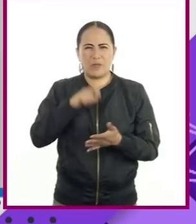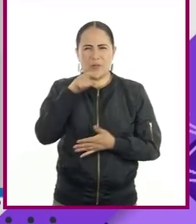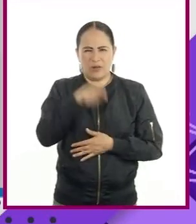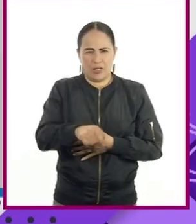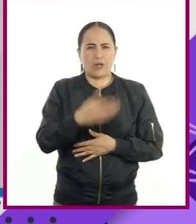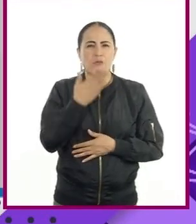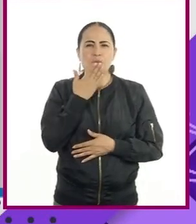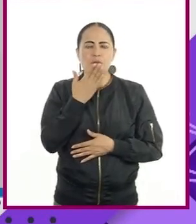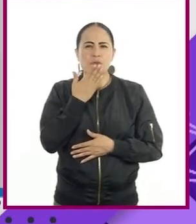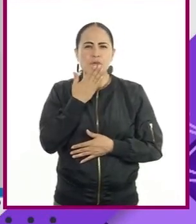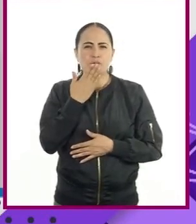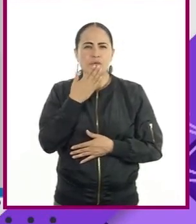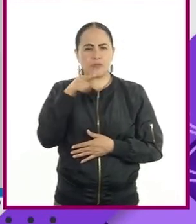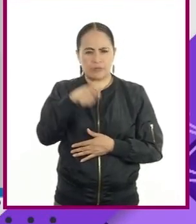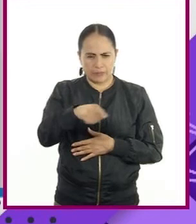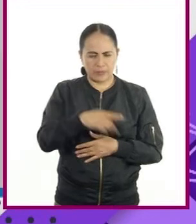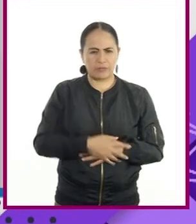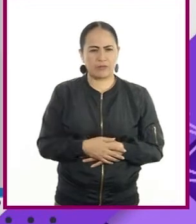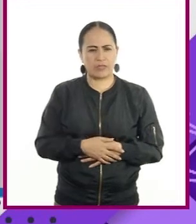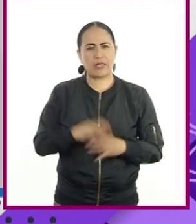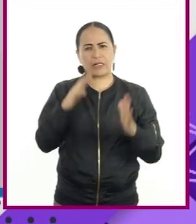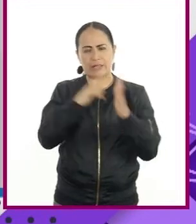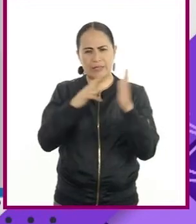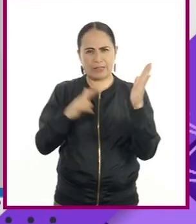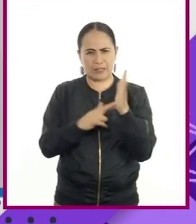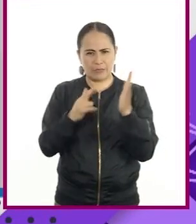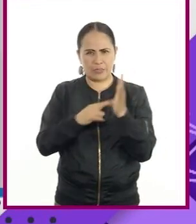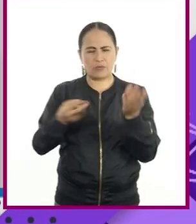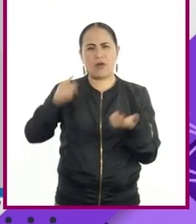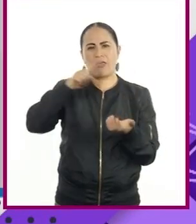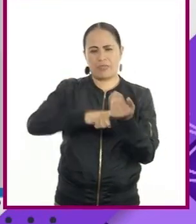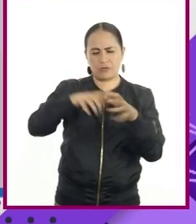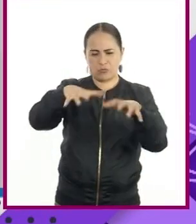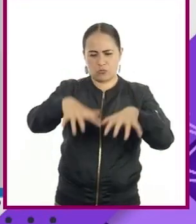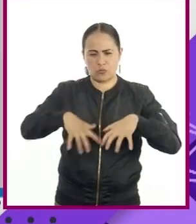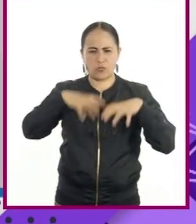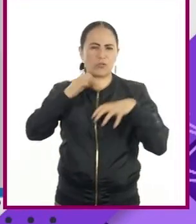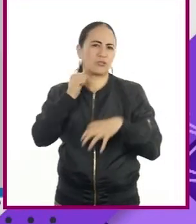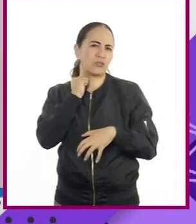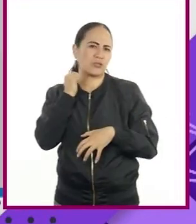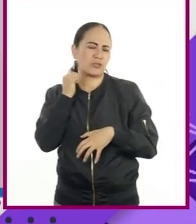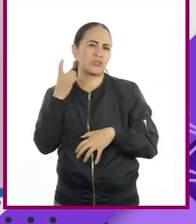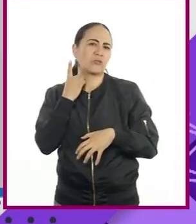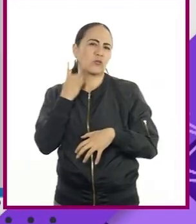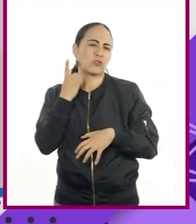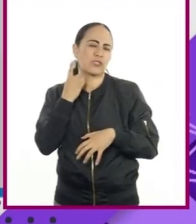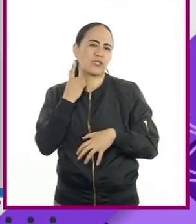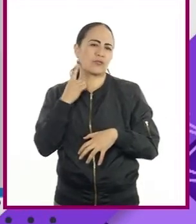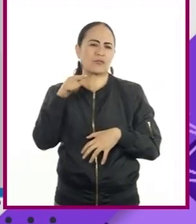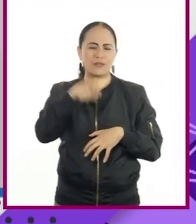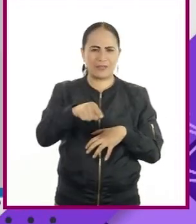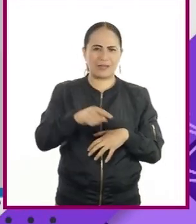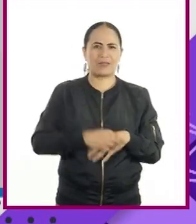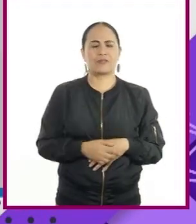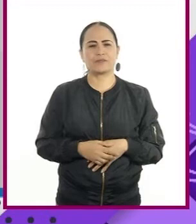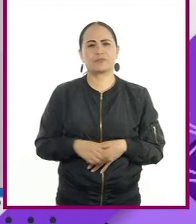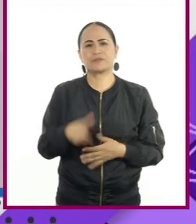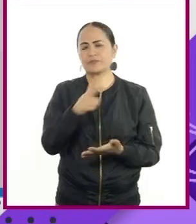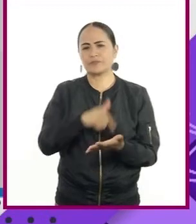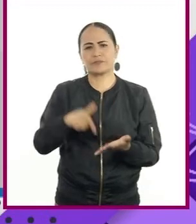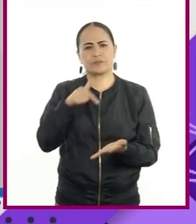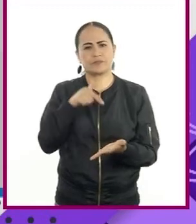Sonora, existe el Reglamento Interior del Cabildo de San Luis Río Colorado, Sonora, que tiene